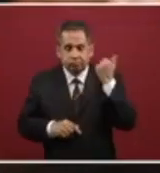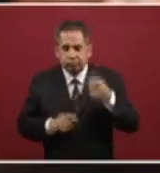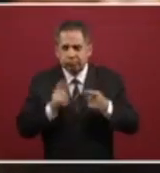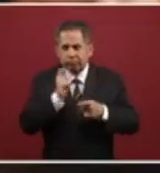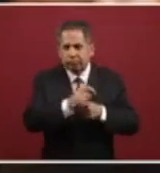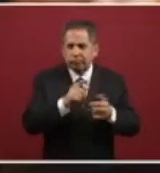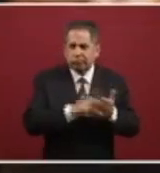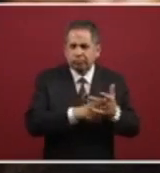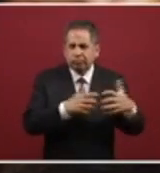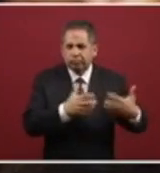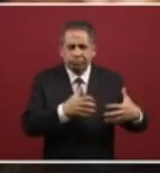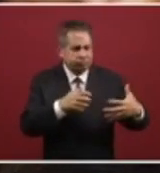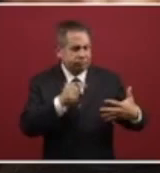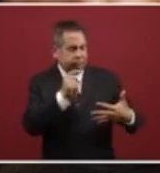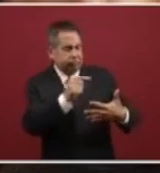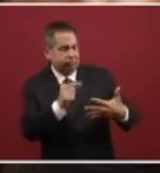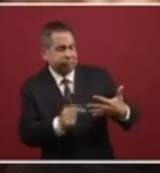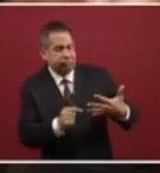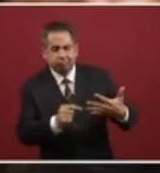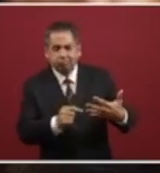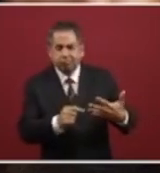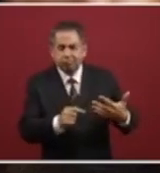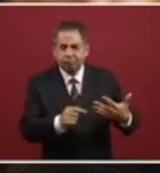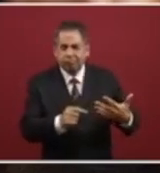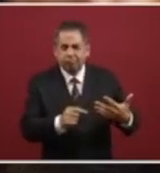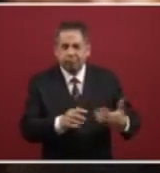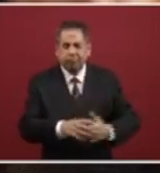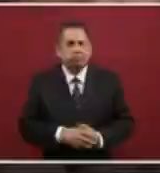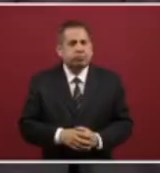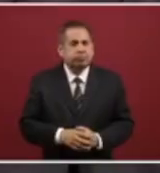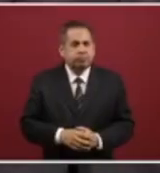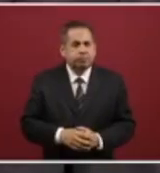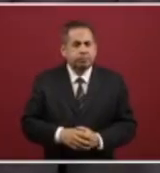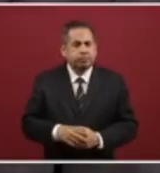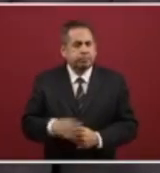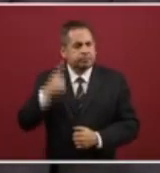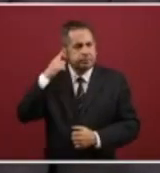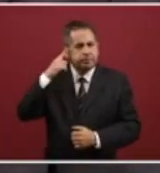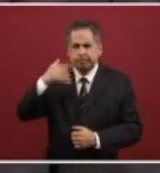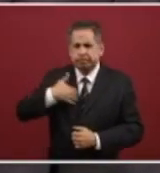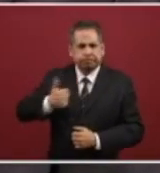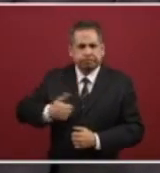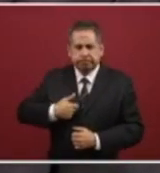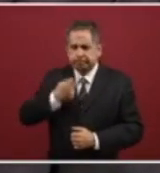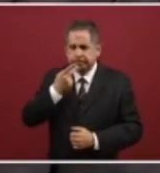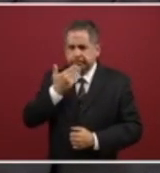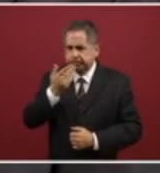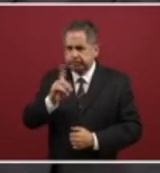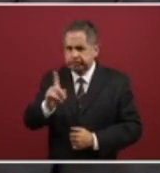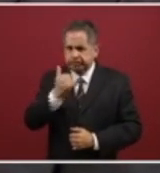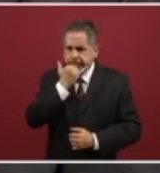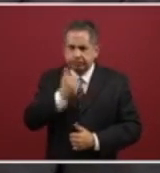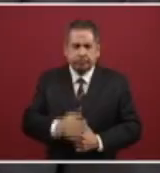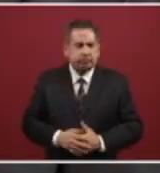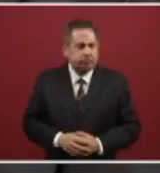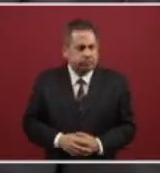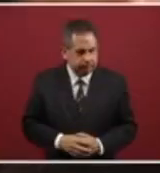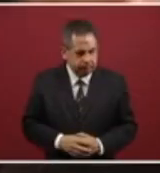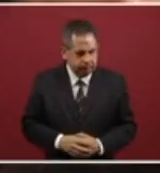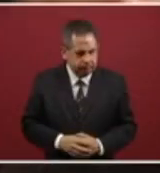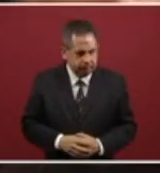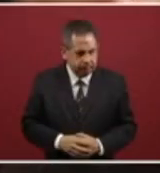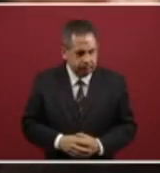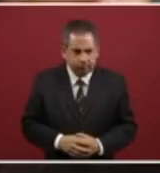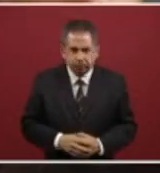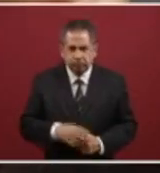logística integral y la importancia que tiene en Taiwán, Singapur, Corea, Malasia, y no las hay. No hay recintos fiscalizados. En el plan de desarrollo ni